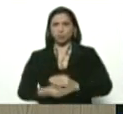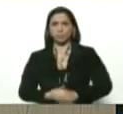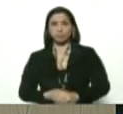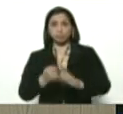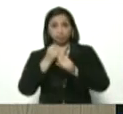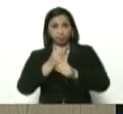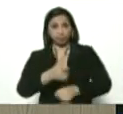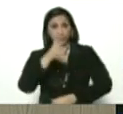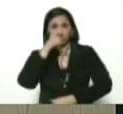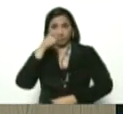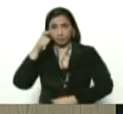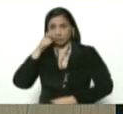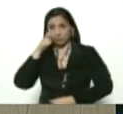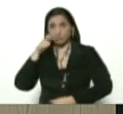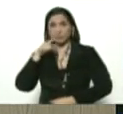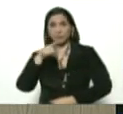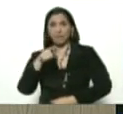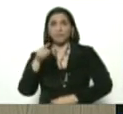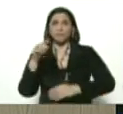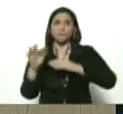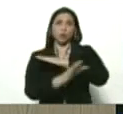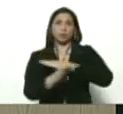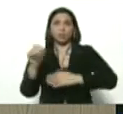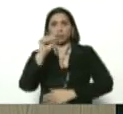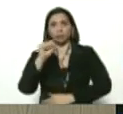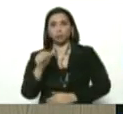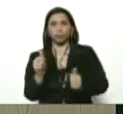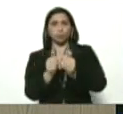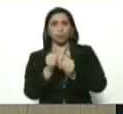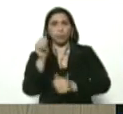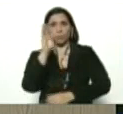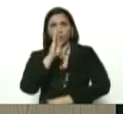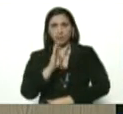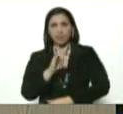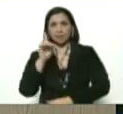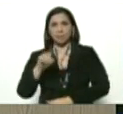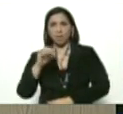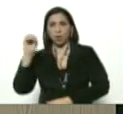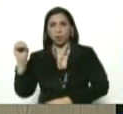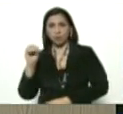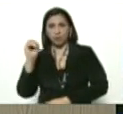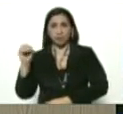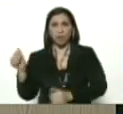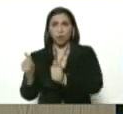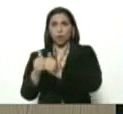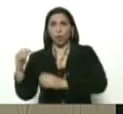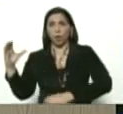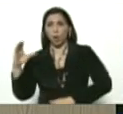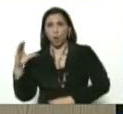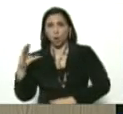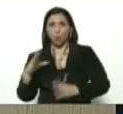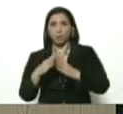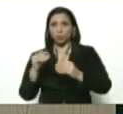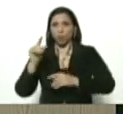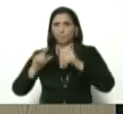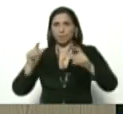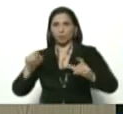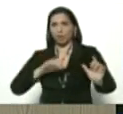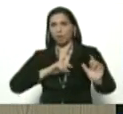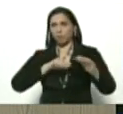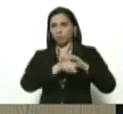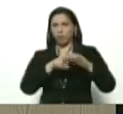puestos fronterizos allí la frontera sur con brasil y la frontera occidental con colombia pues todos los casos que han ingresado